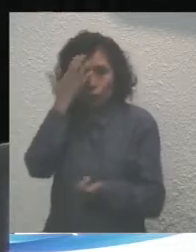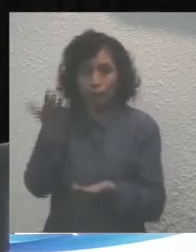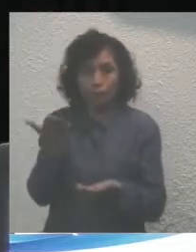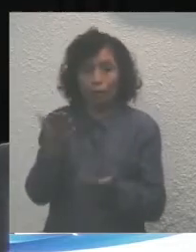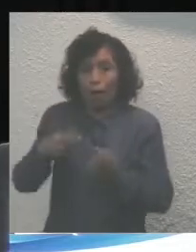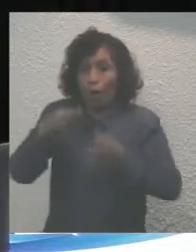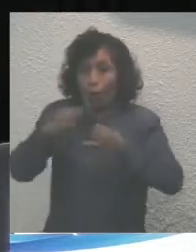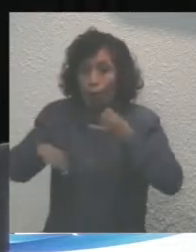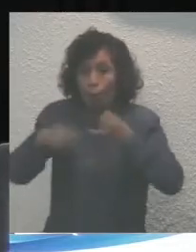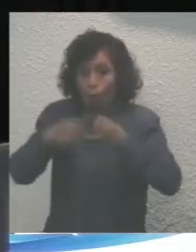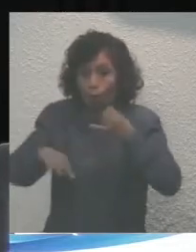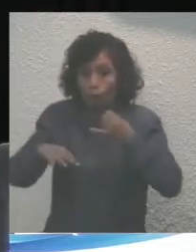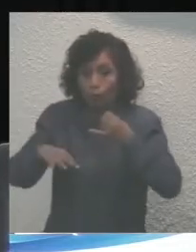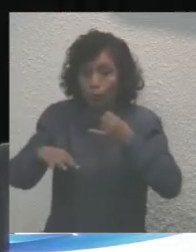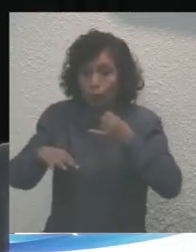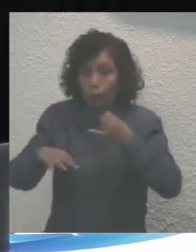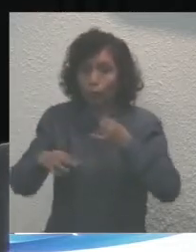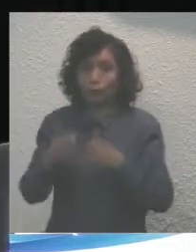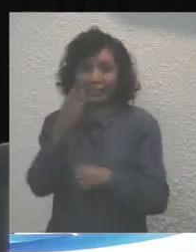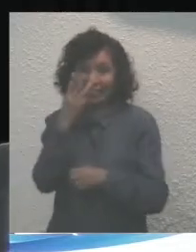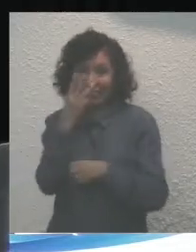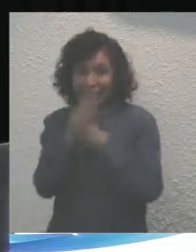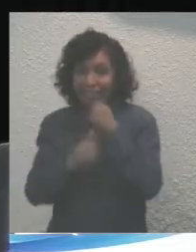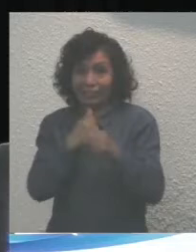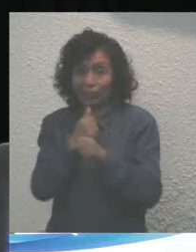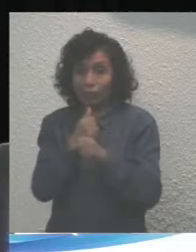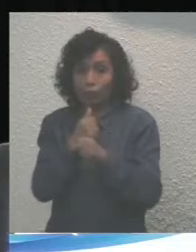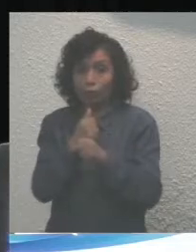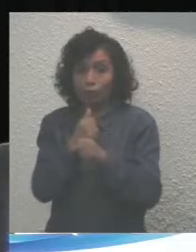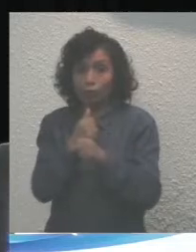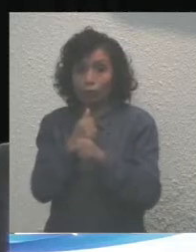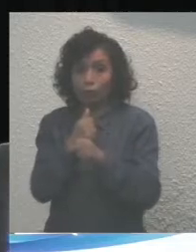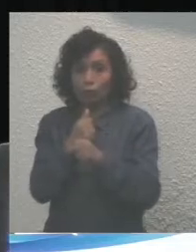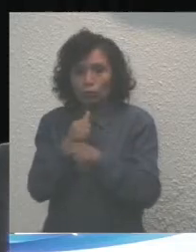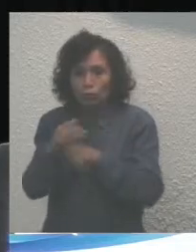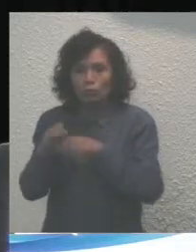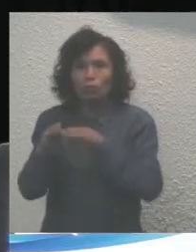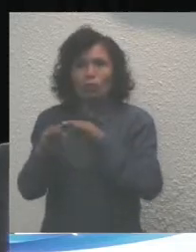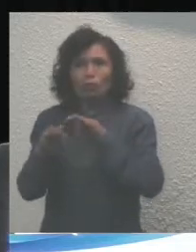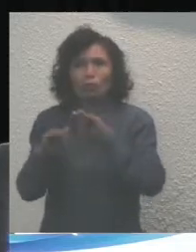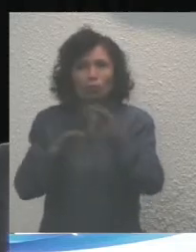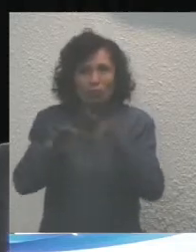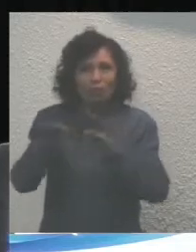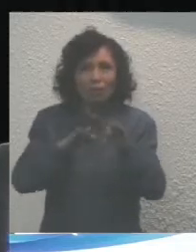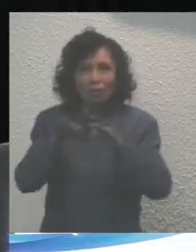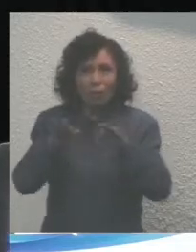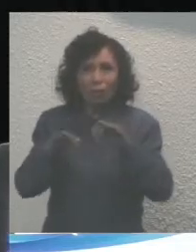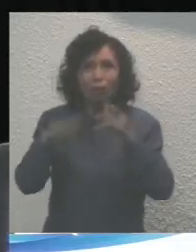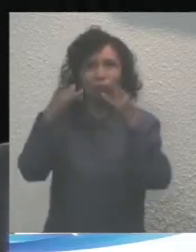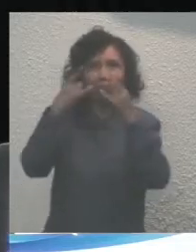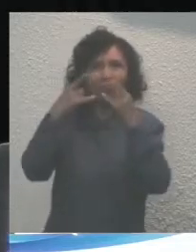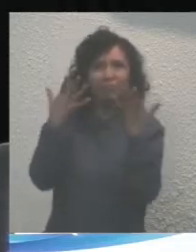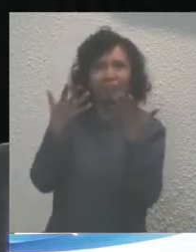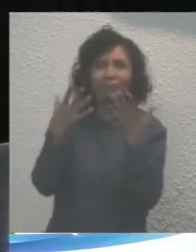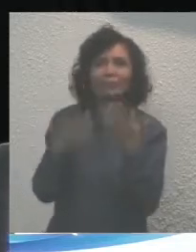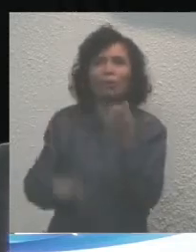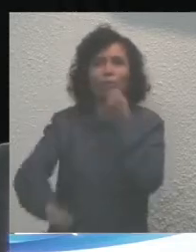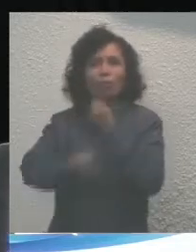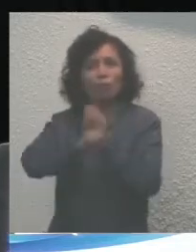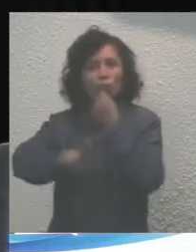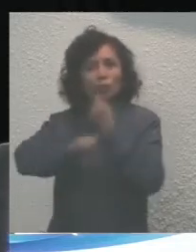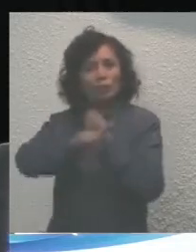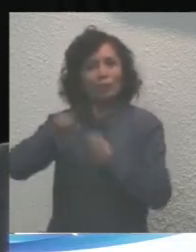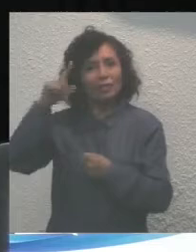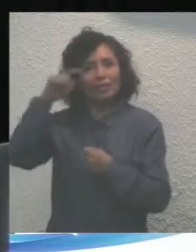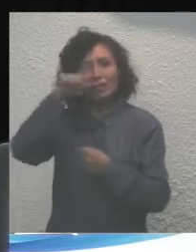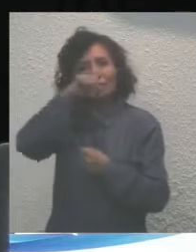el último tercio de su gobierno lo desarrolló bajo condiciones históricamente difíciles y